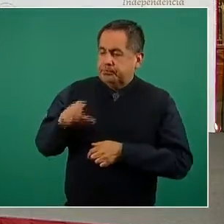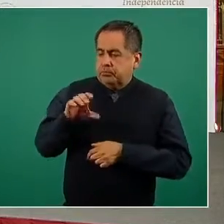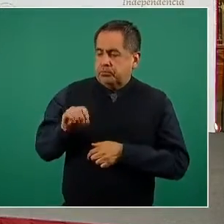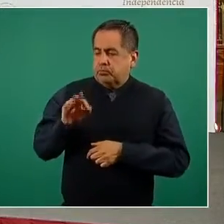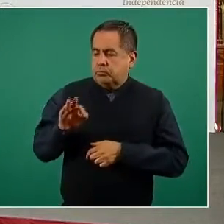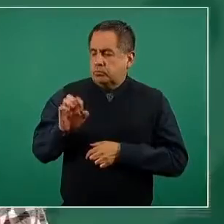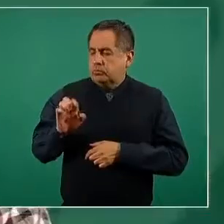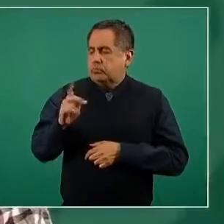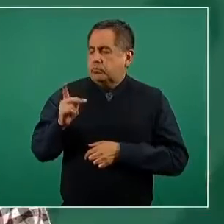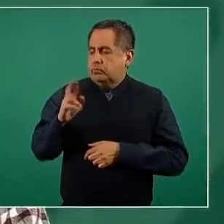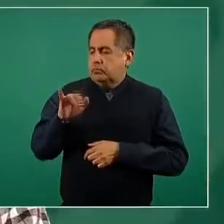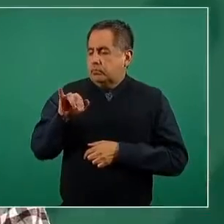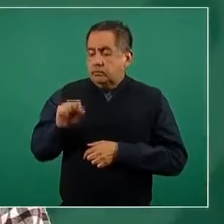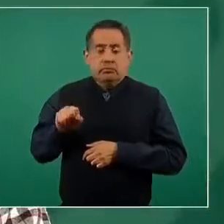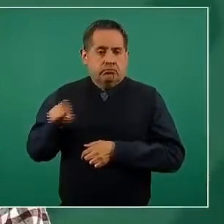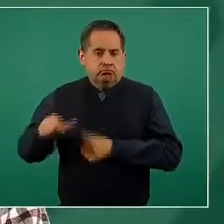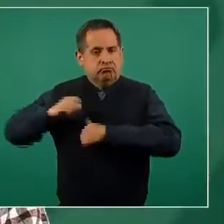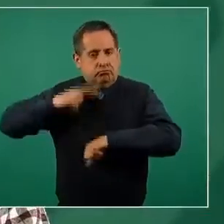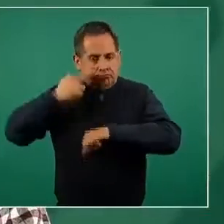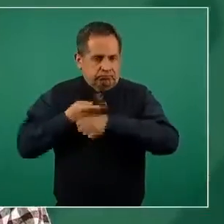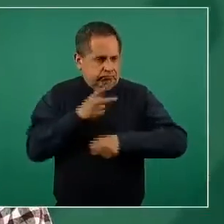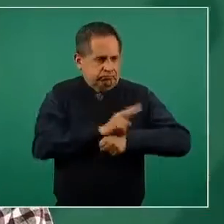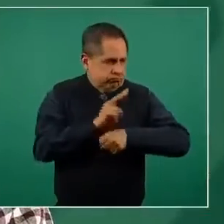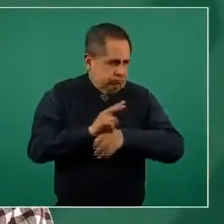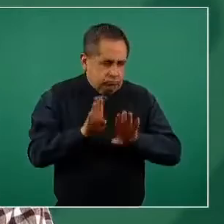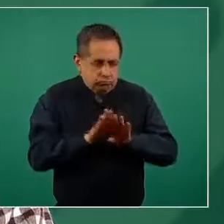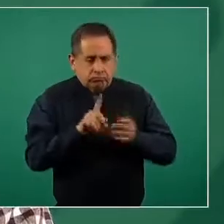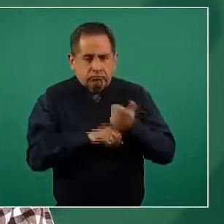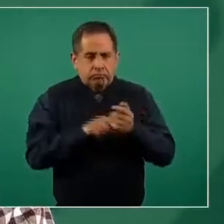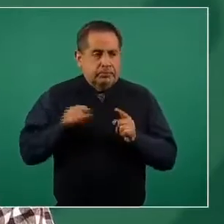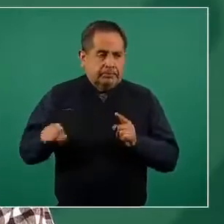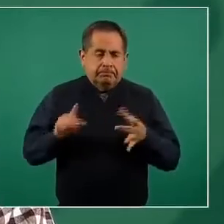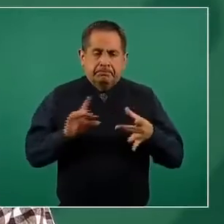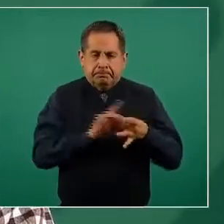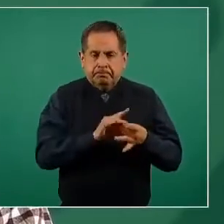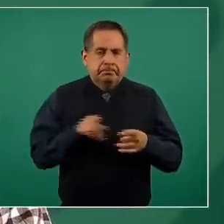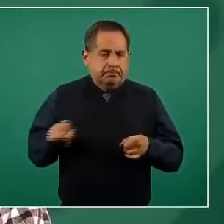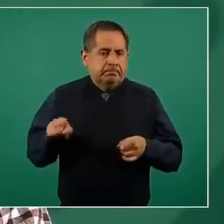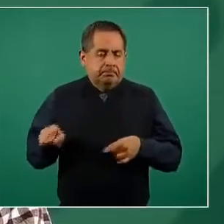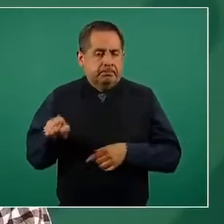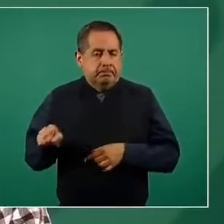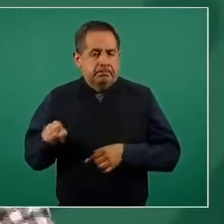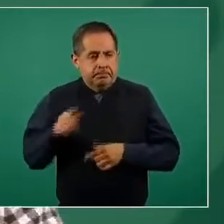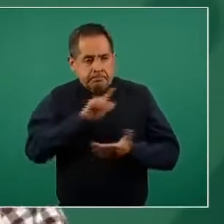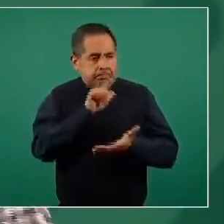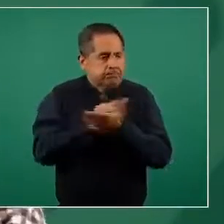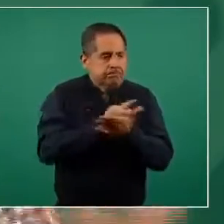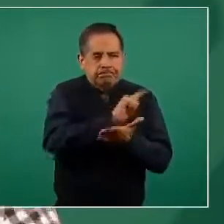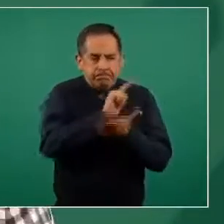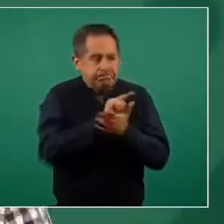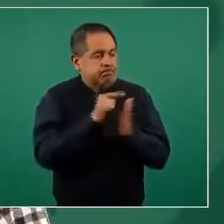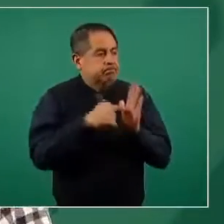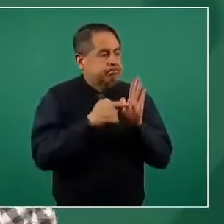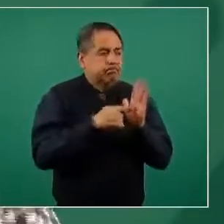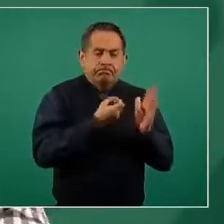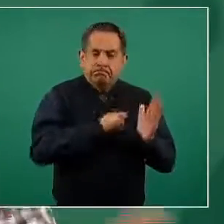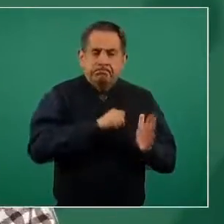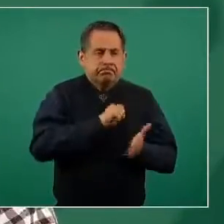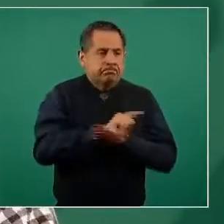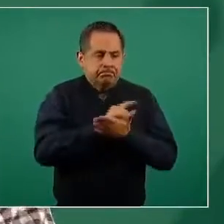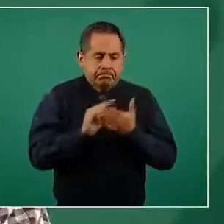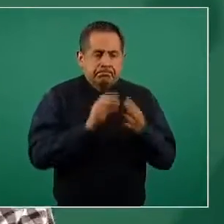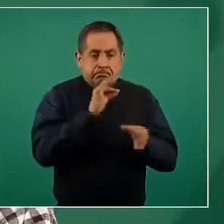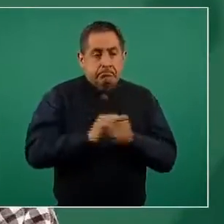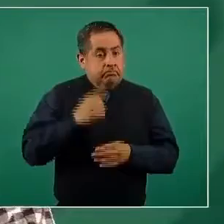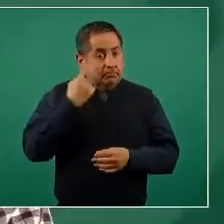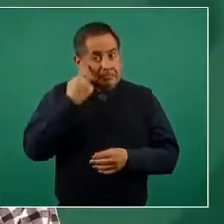términos económicos tiene de alguna u otra forma alguna vinculación con la regulación sanitaria, porque todos los productos y